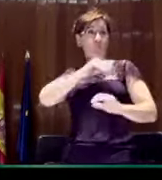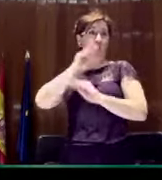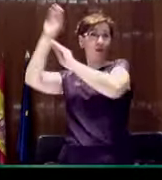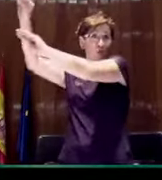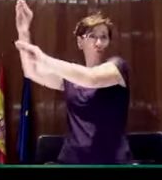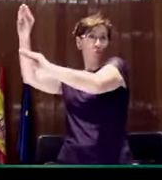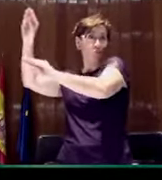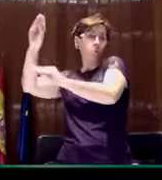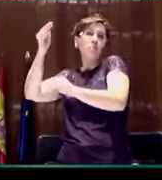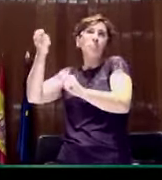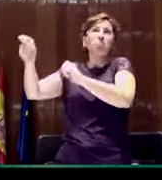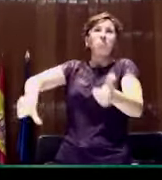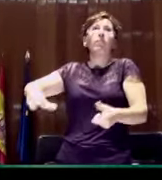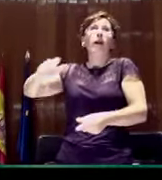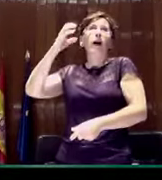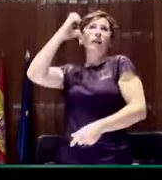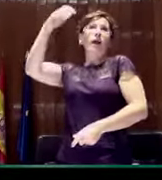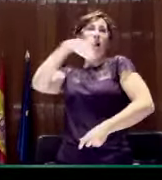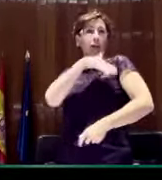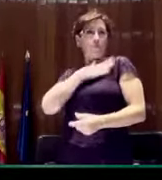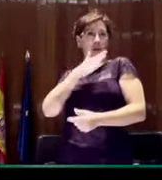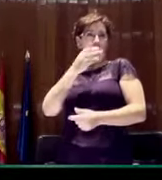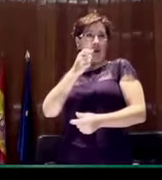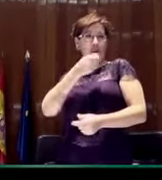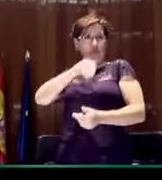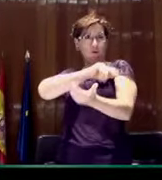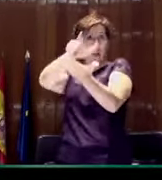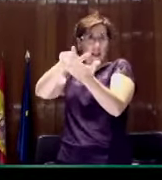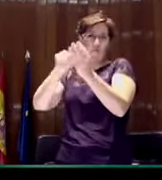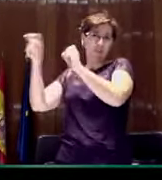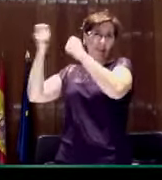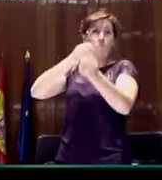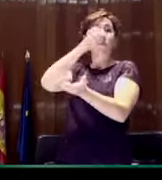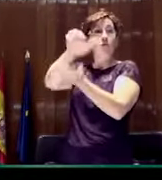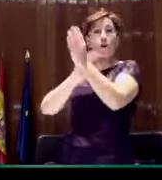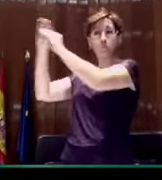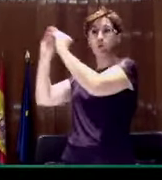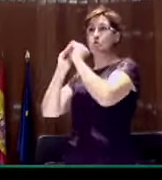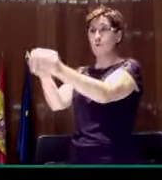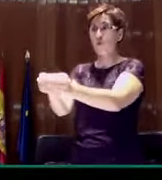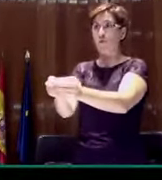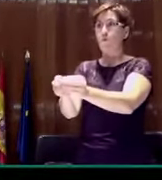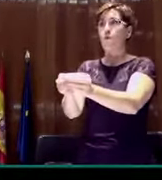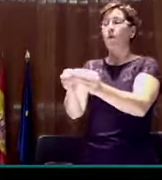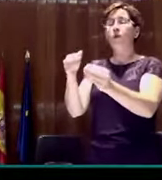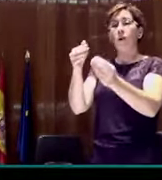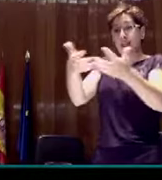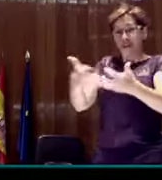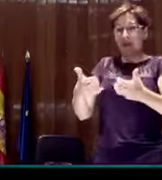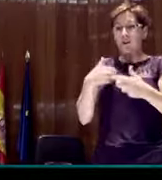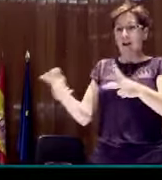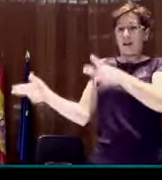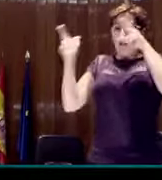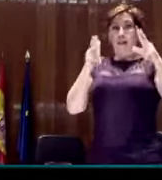equivalente a la Real Academia Española de la Lengua, en el que uno de los puntos que a mí más me llamó la atención, y es con lo que quiero terminar y con una de las propuestas que queremos